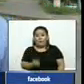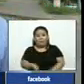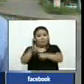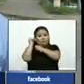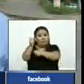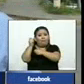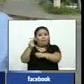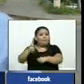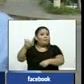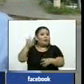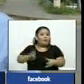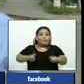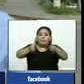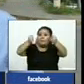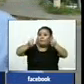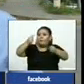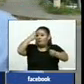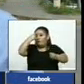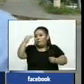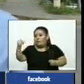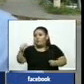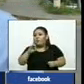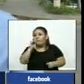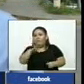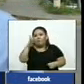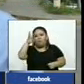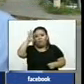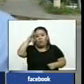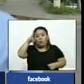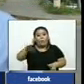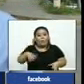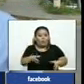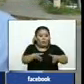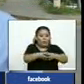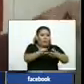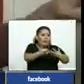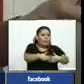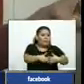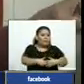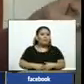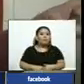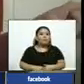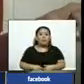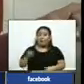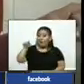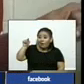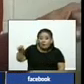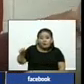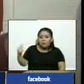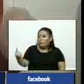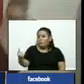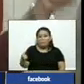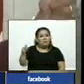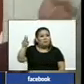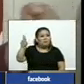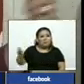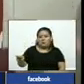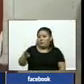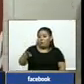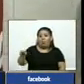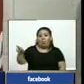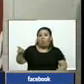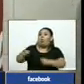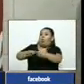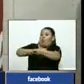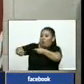que fueron arrestados por razones políticas fueron engañados por el sector empresarial. A esa pobre gente que la utilizaron